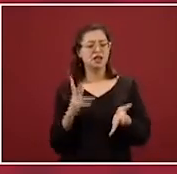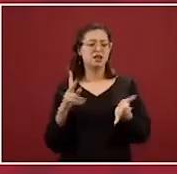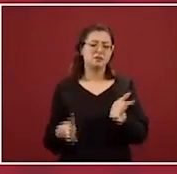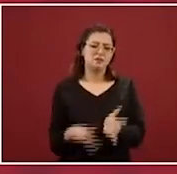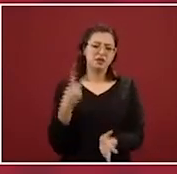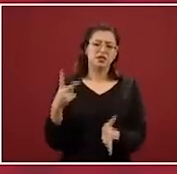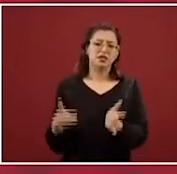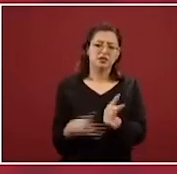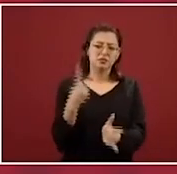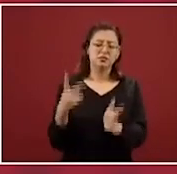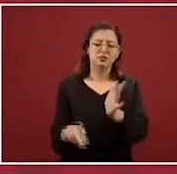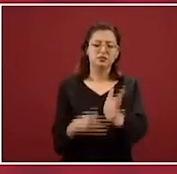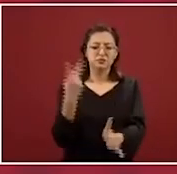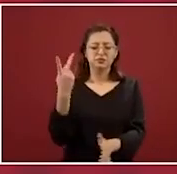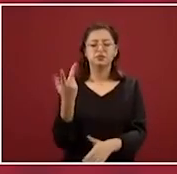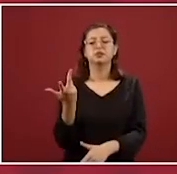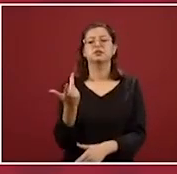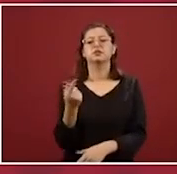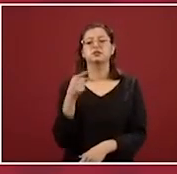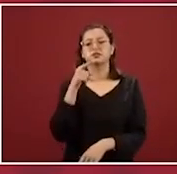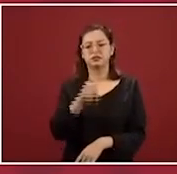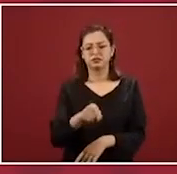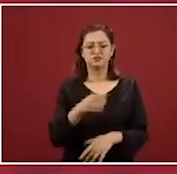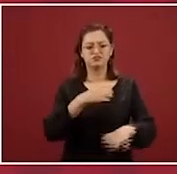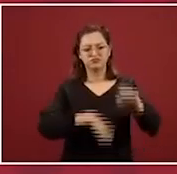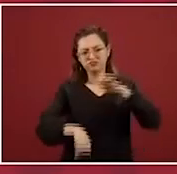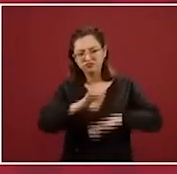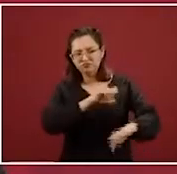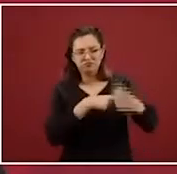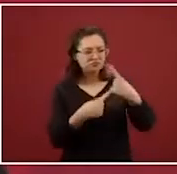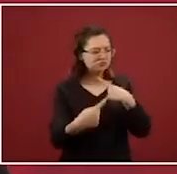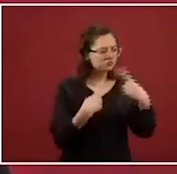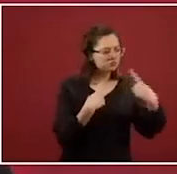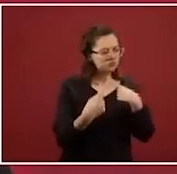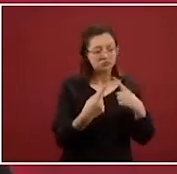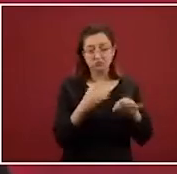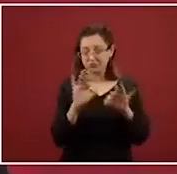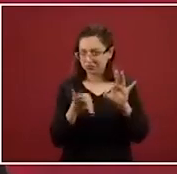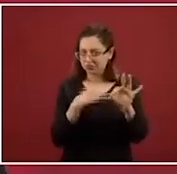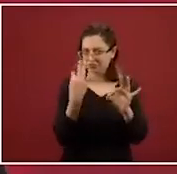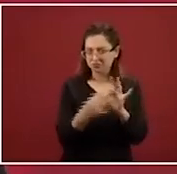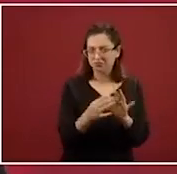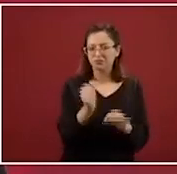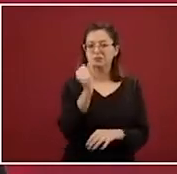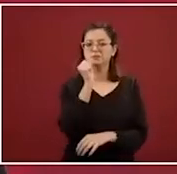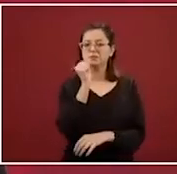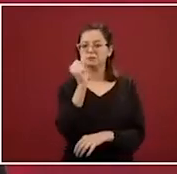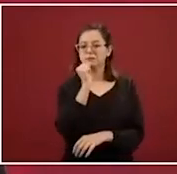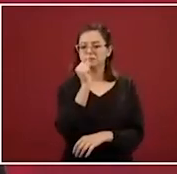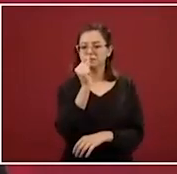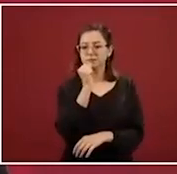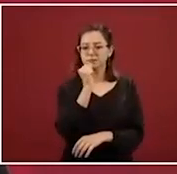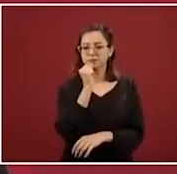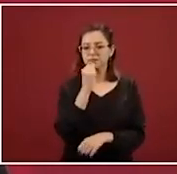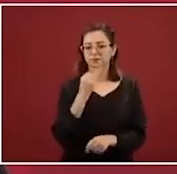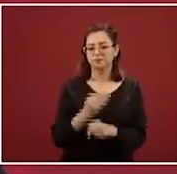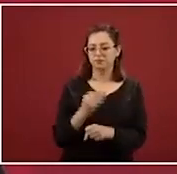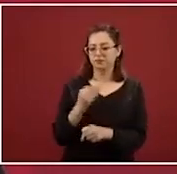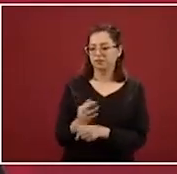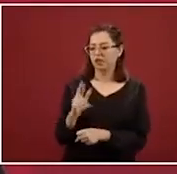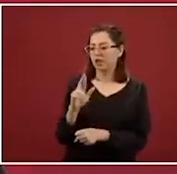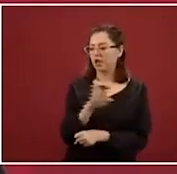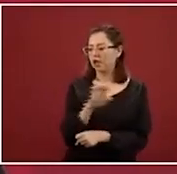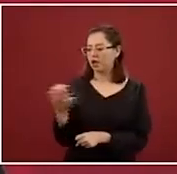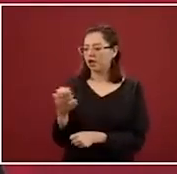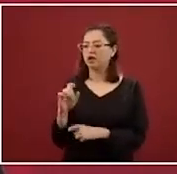meses trabajando con la empresa, no hemos logrado concluir. El tema ahorita lo tiene la CRE, en